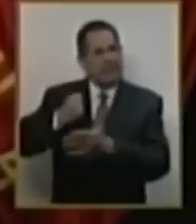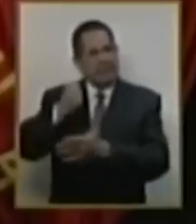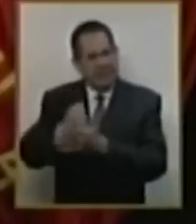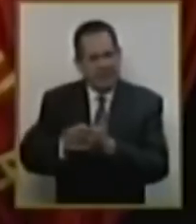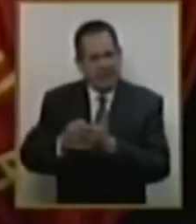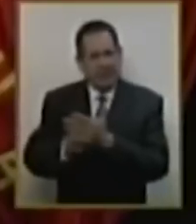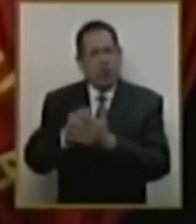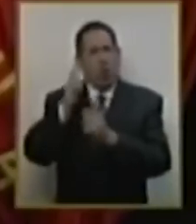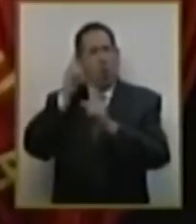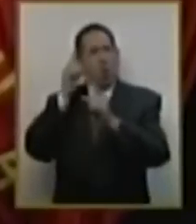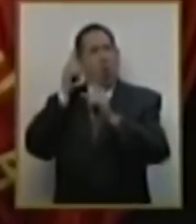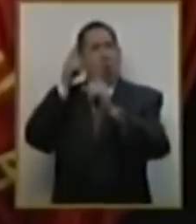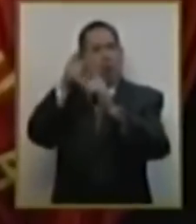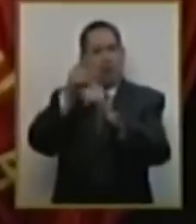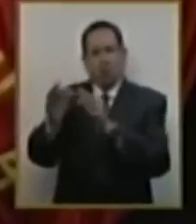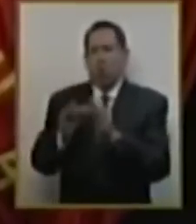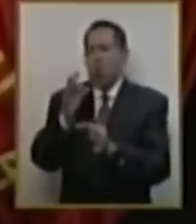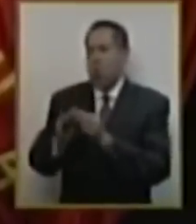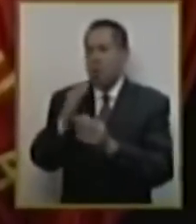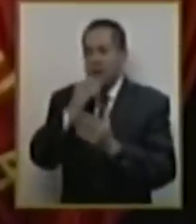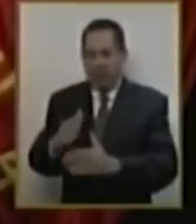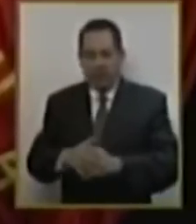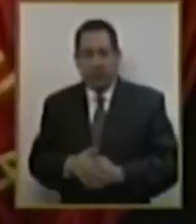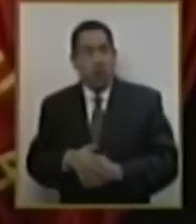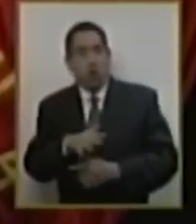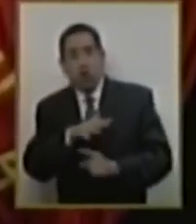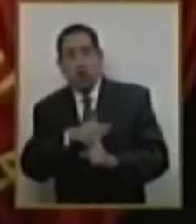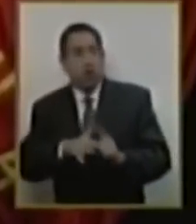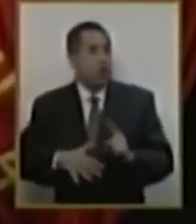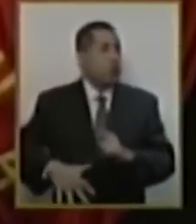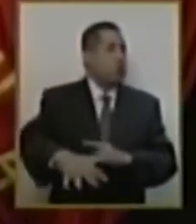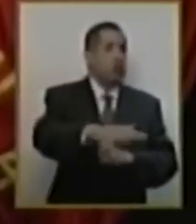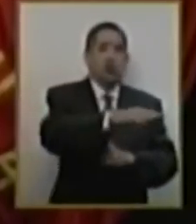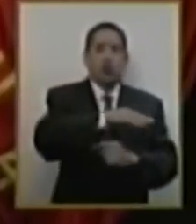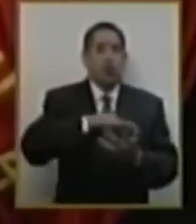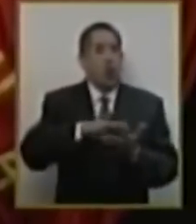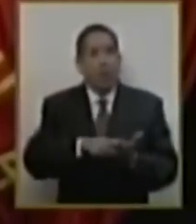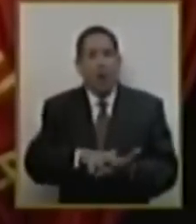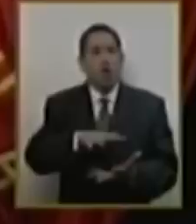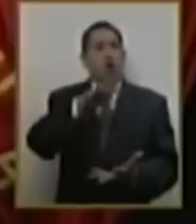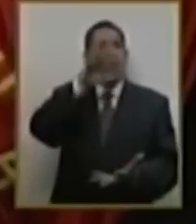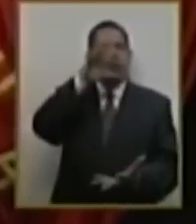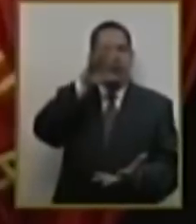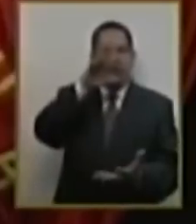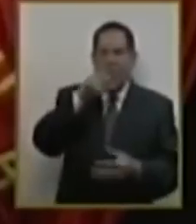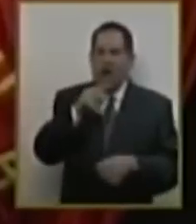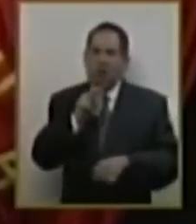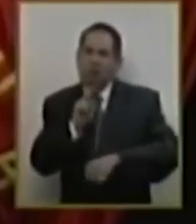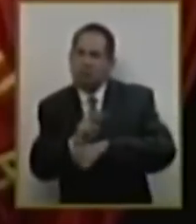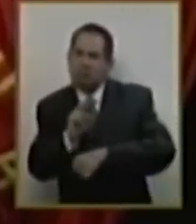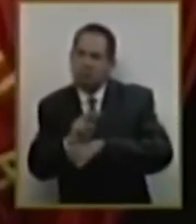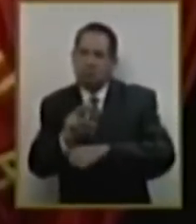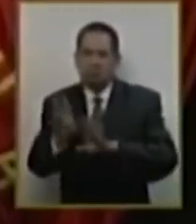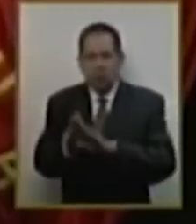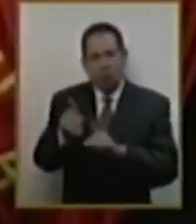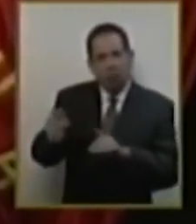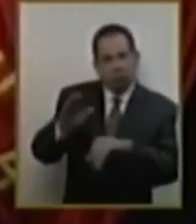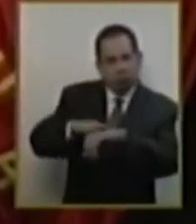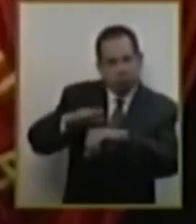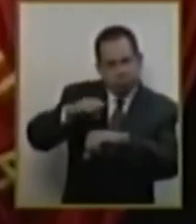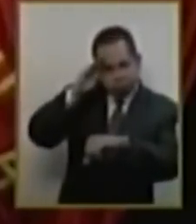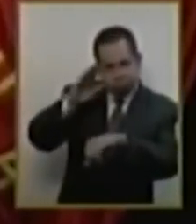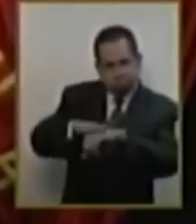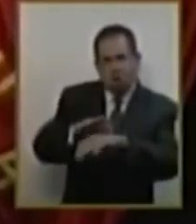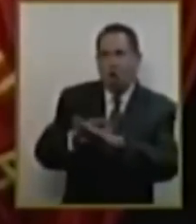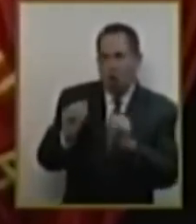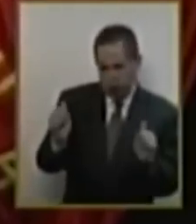estos objetivos, y que la sociedad mayoritaria, vigilante, crítica y